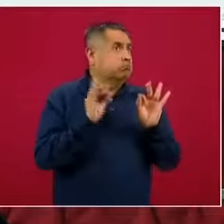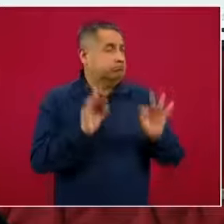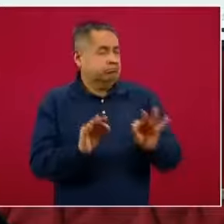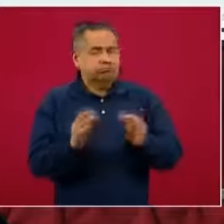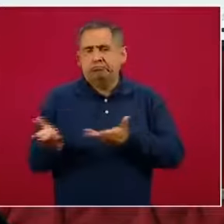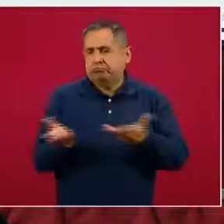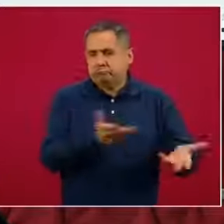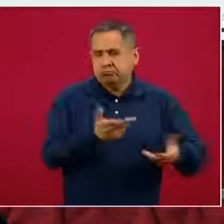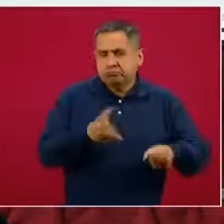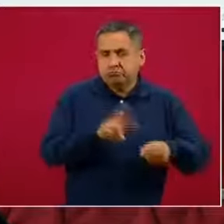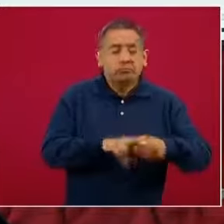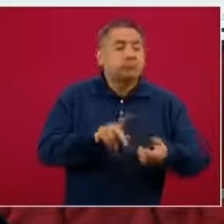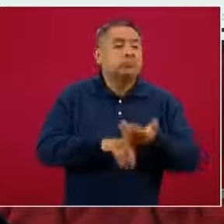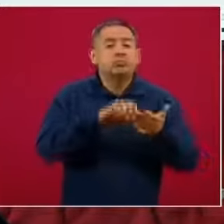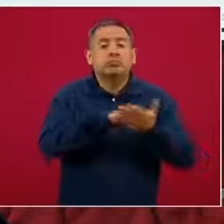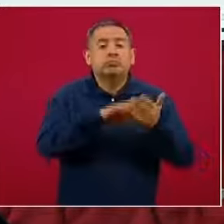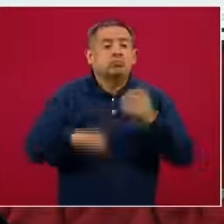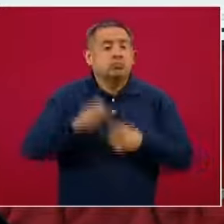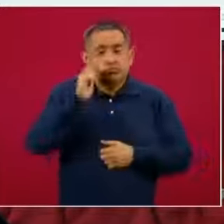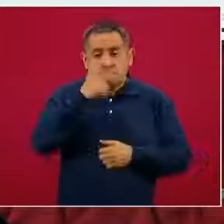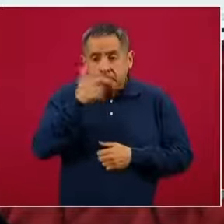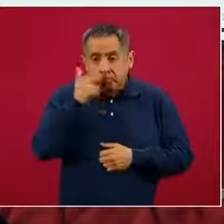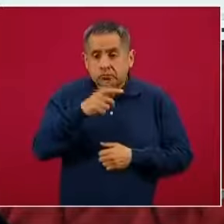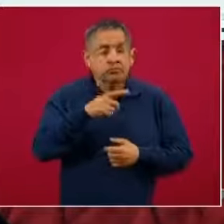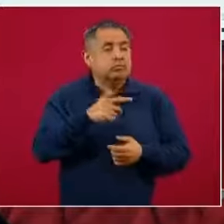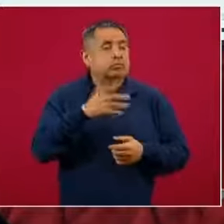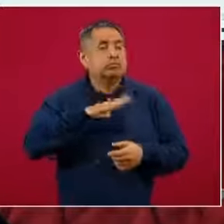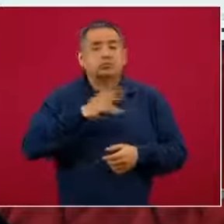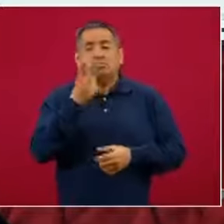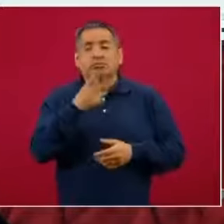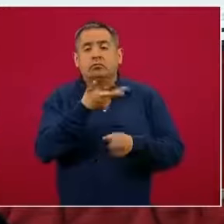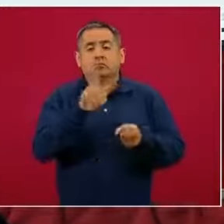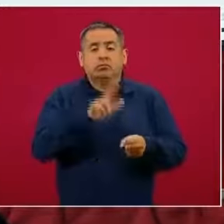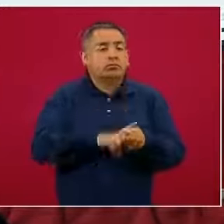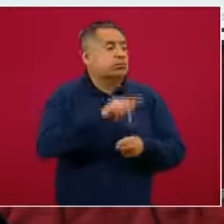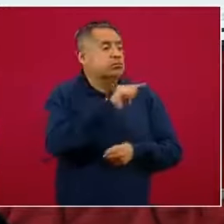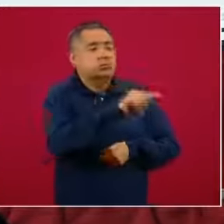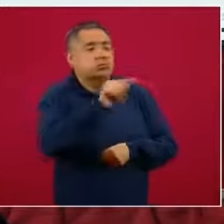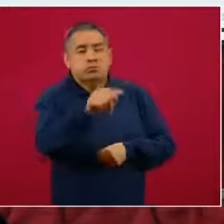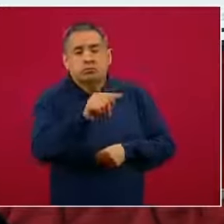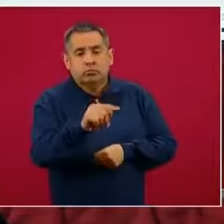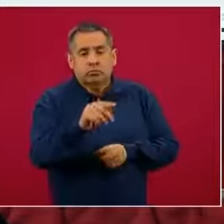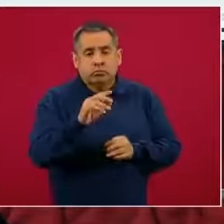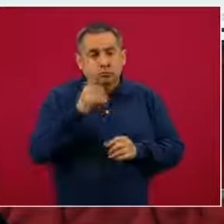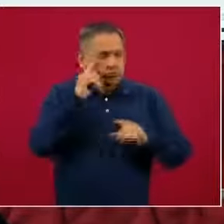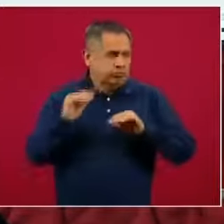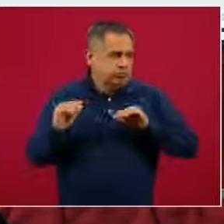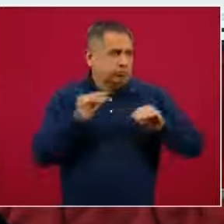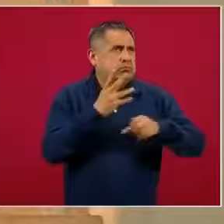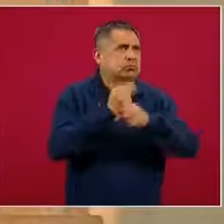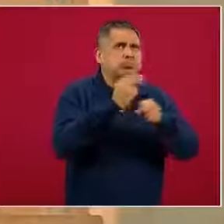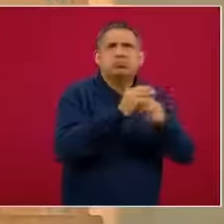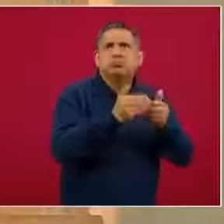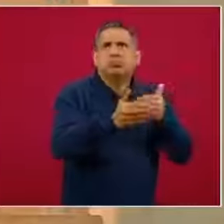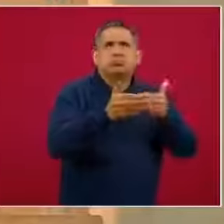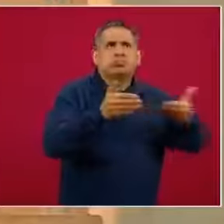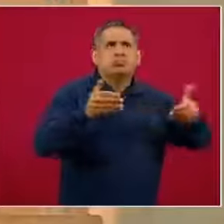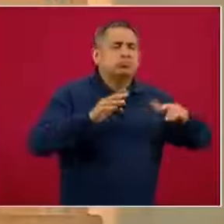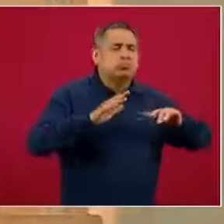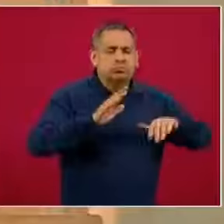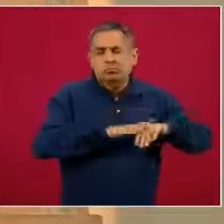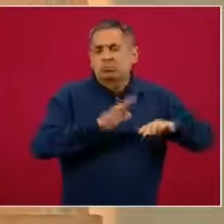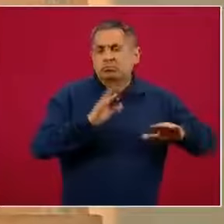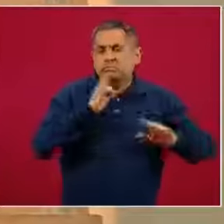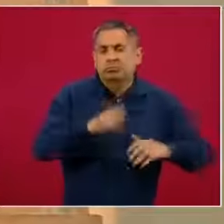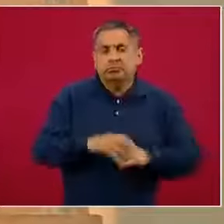interna, en el caso de Ciudad Juárez de cirugía. Estos dos los estamos habilitando. También hay un convenio